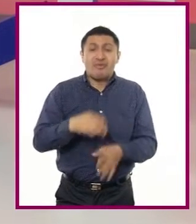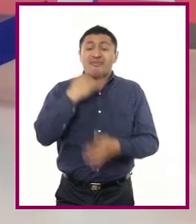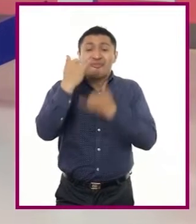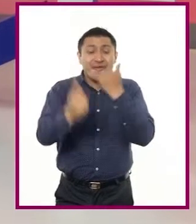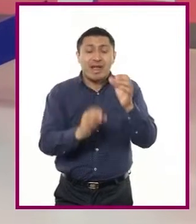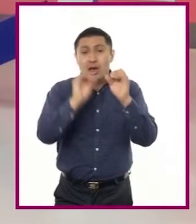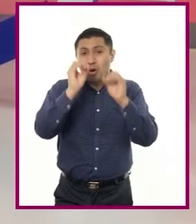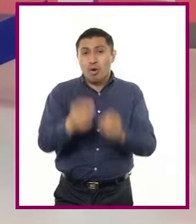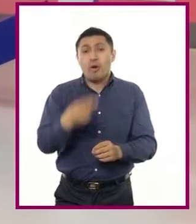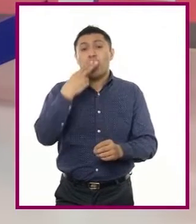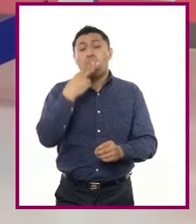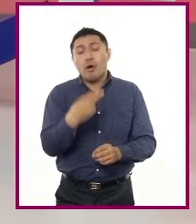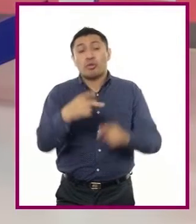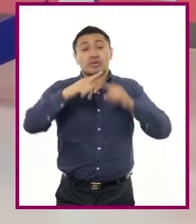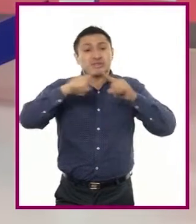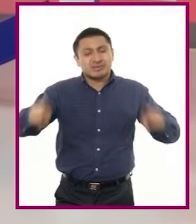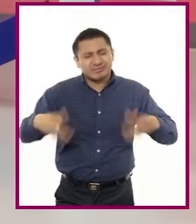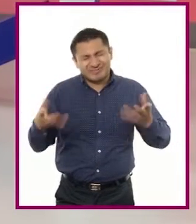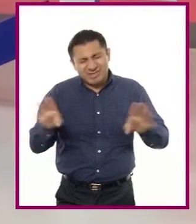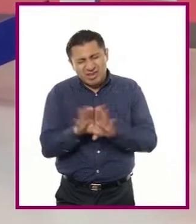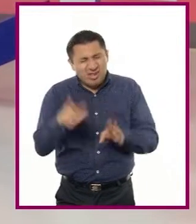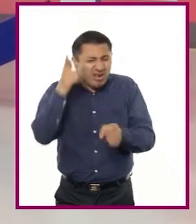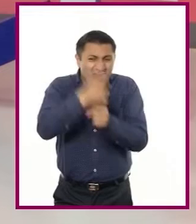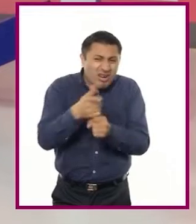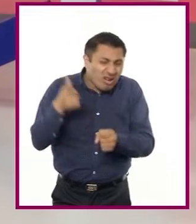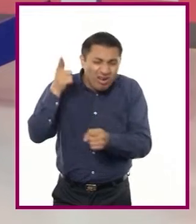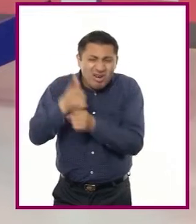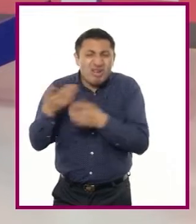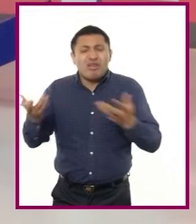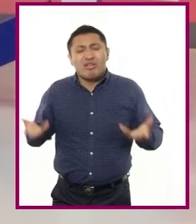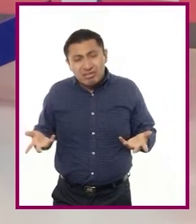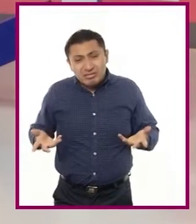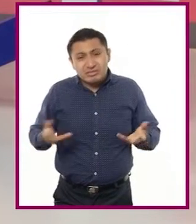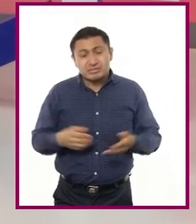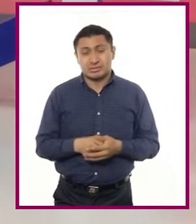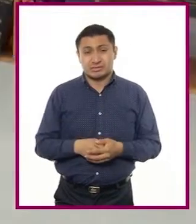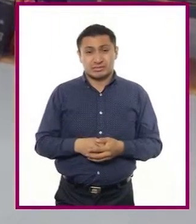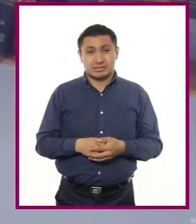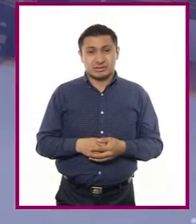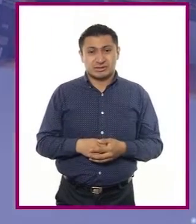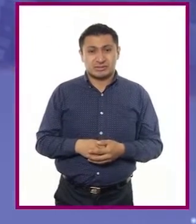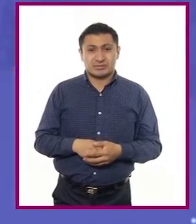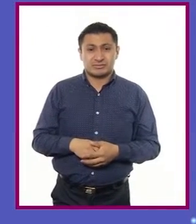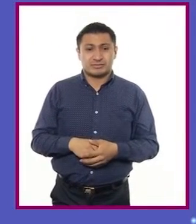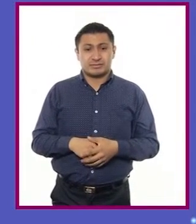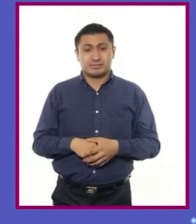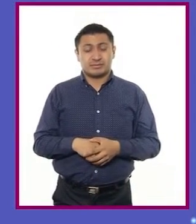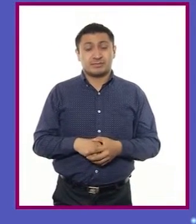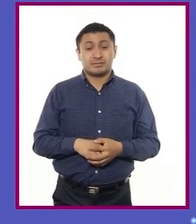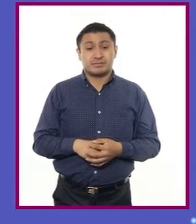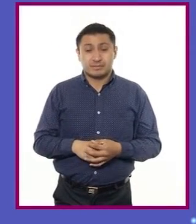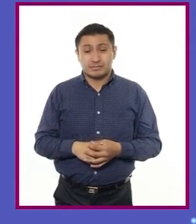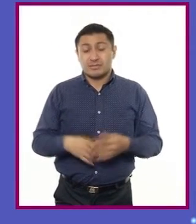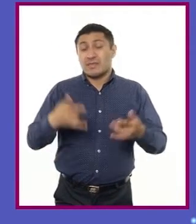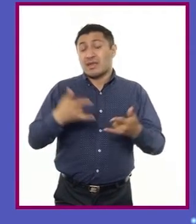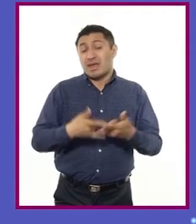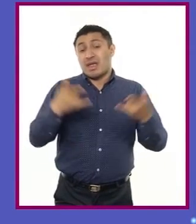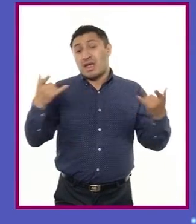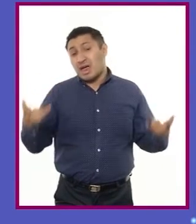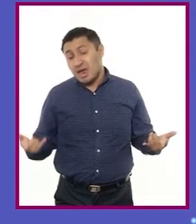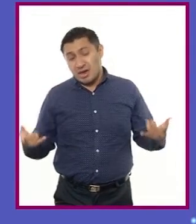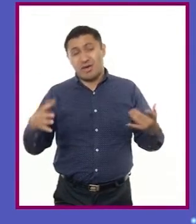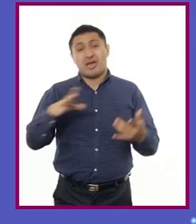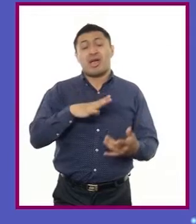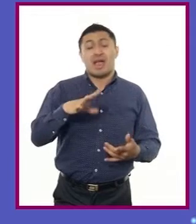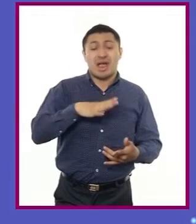del lenguaje, aunque éstas hayan sido colocadas de manera intencional? Las historietas